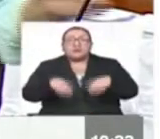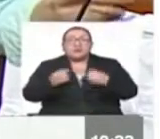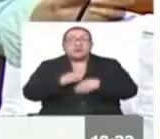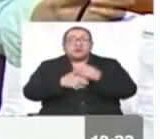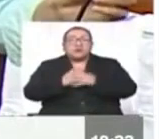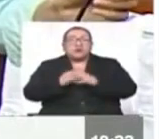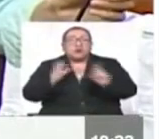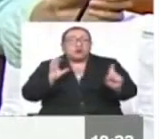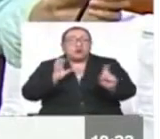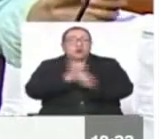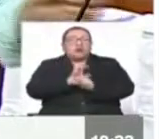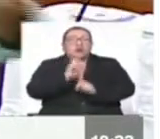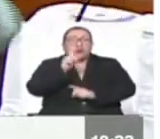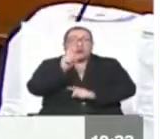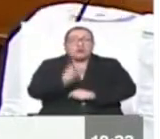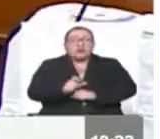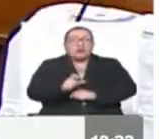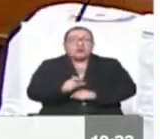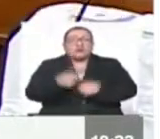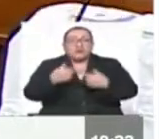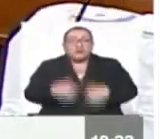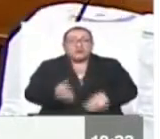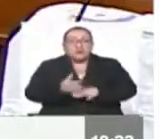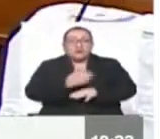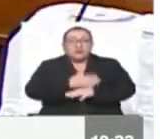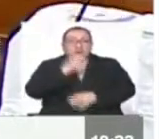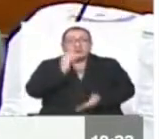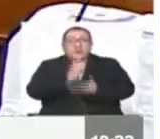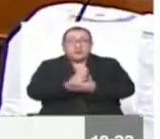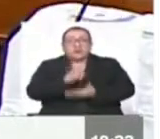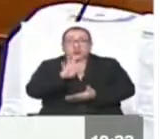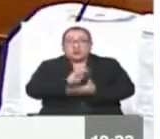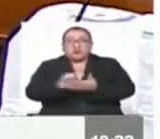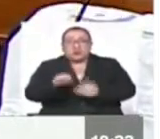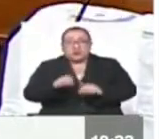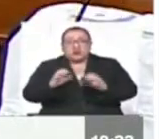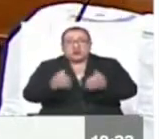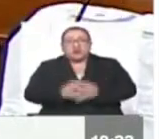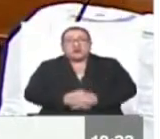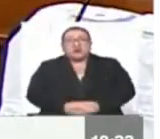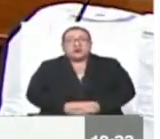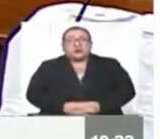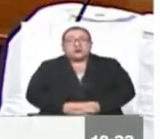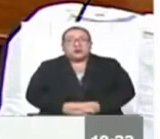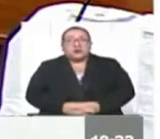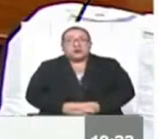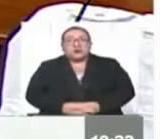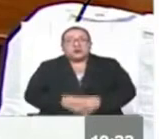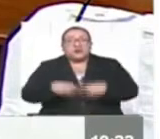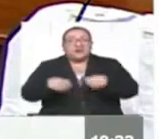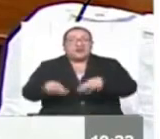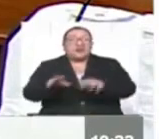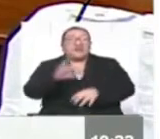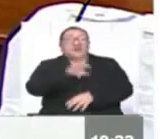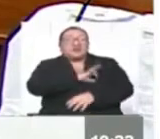contra una parlamentaria que ya ha sido sancionada 4 meses en el congreso dejen que la fiscalía haga su trabajo